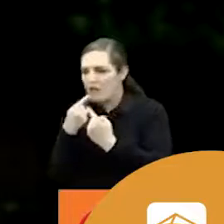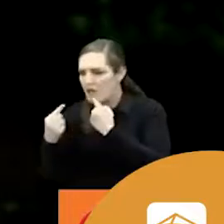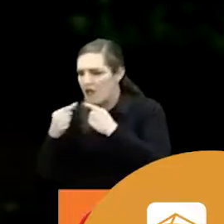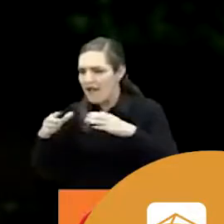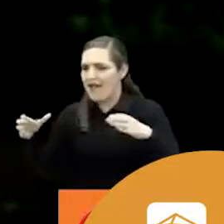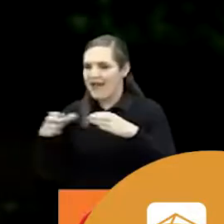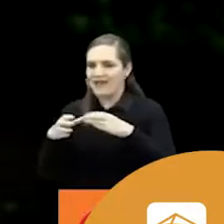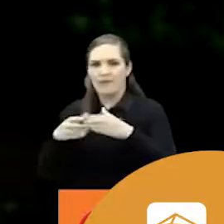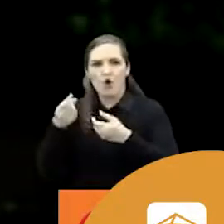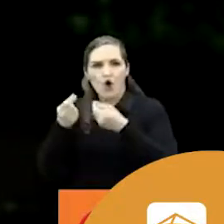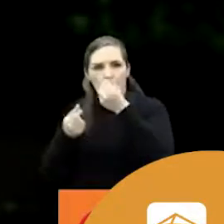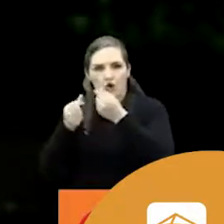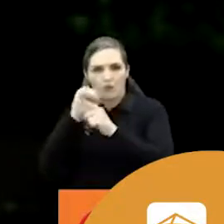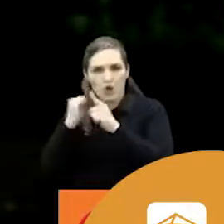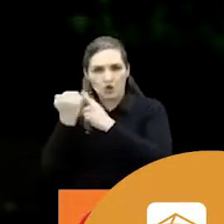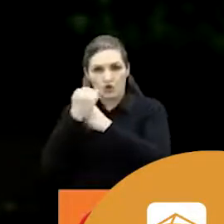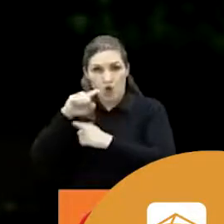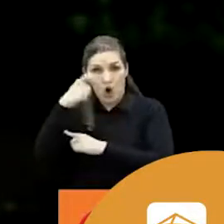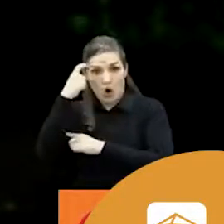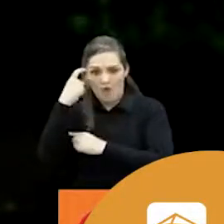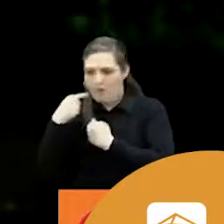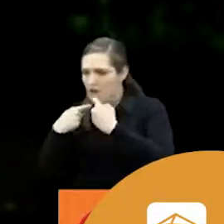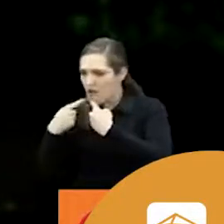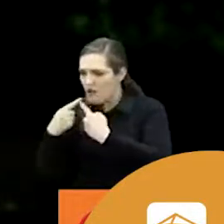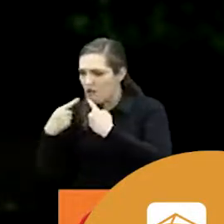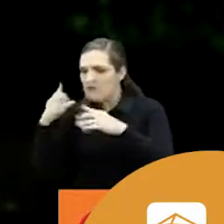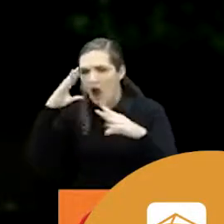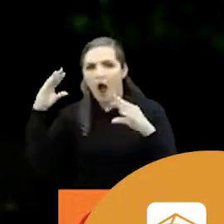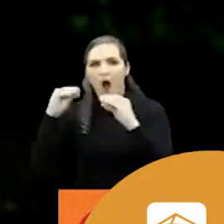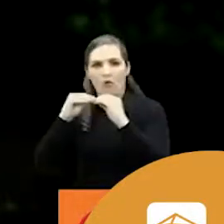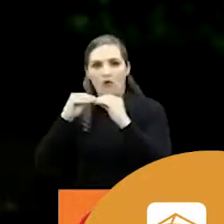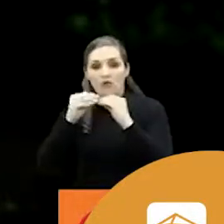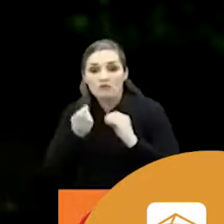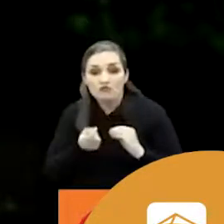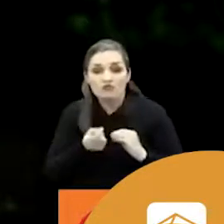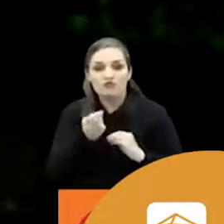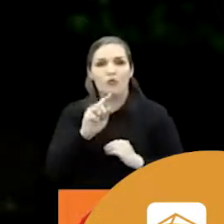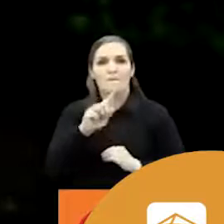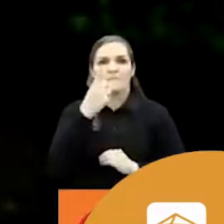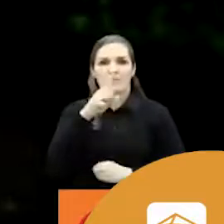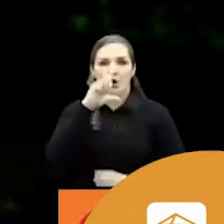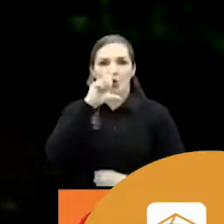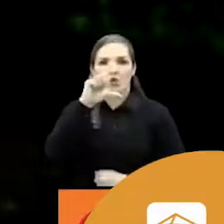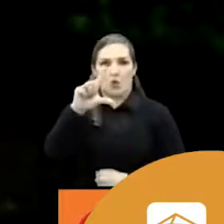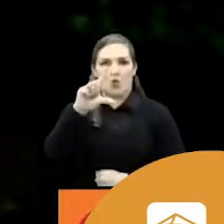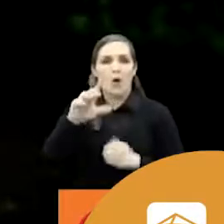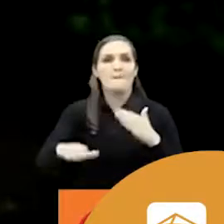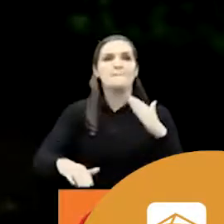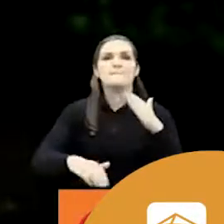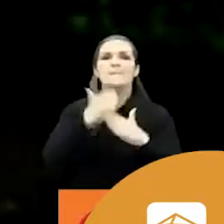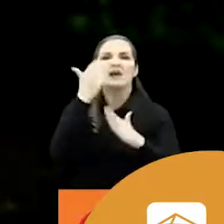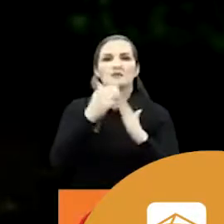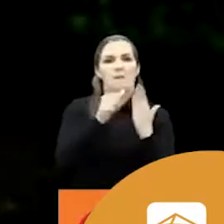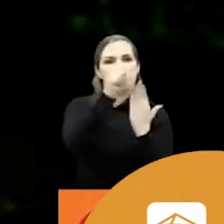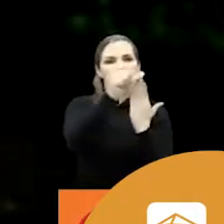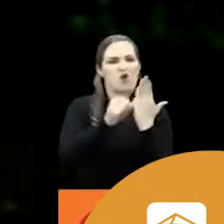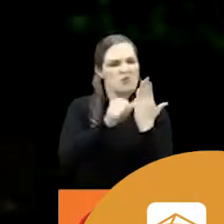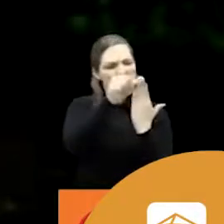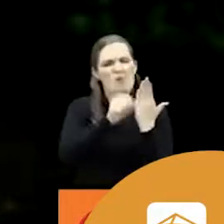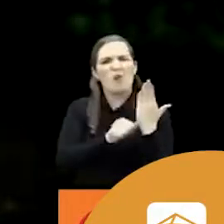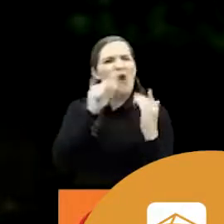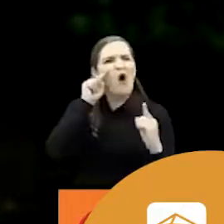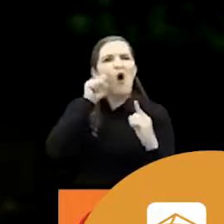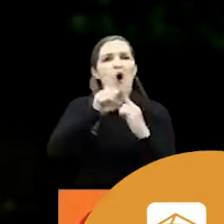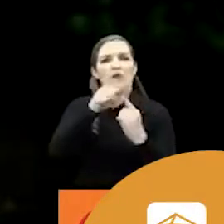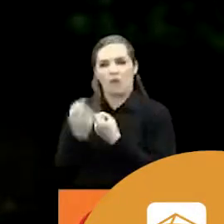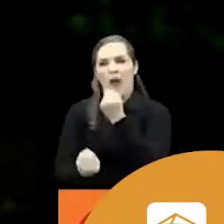del gobierno empezaremos a partir del próximo 1 de julio un programa de generación de